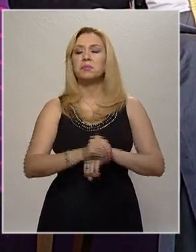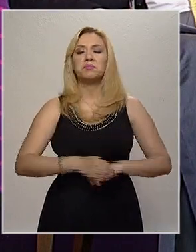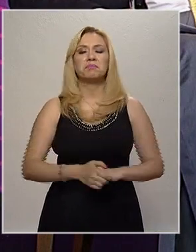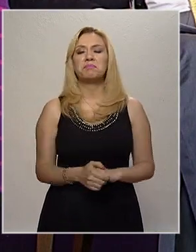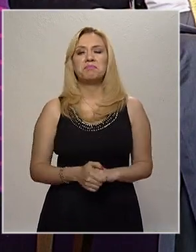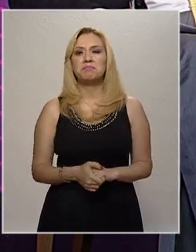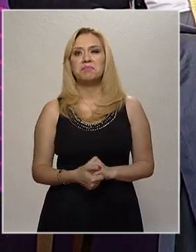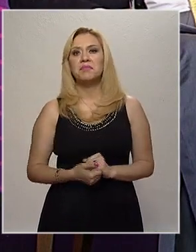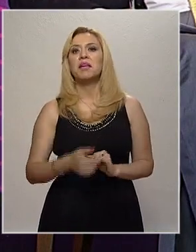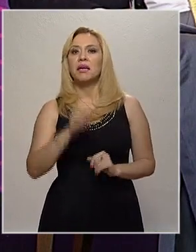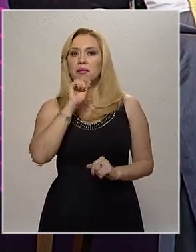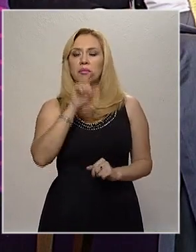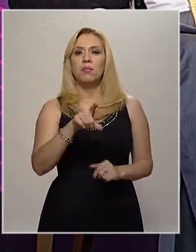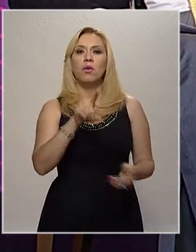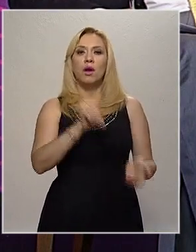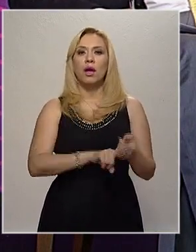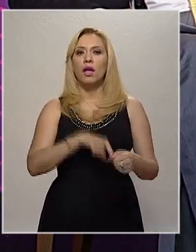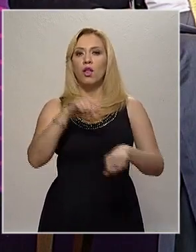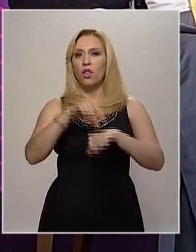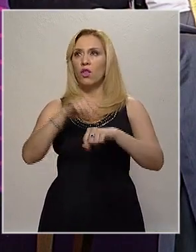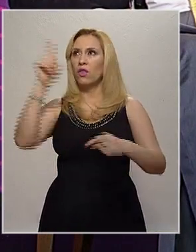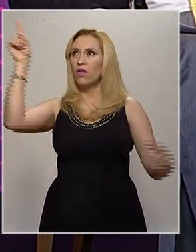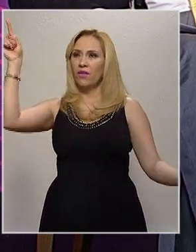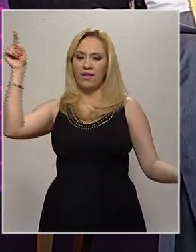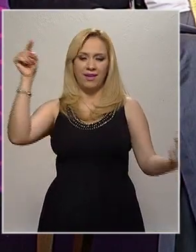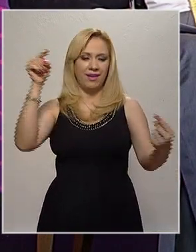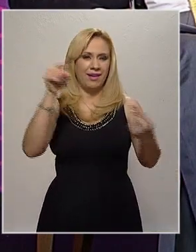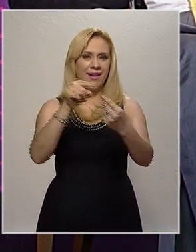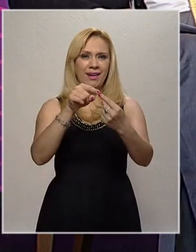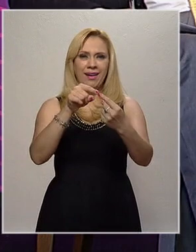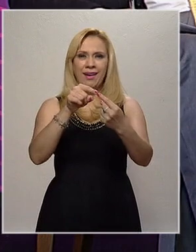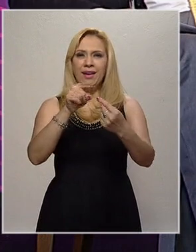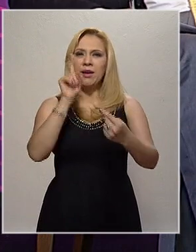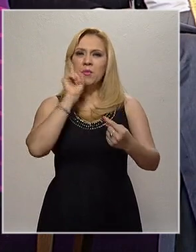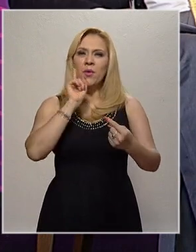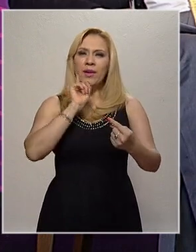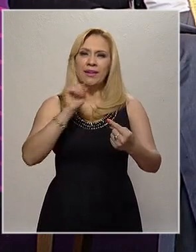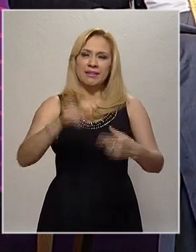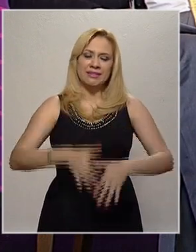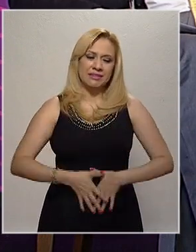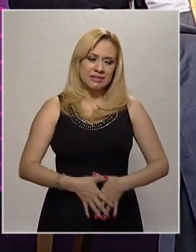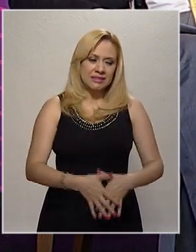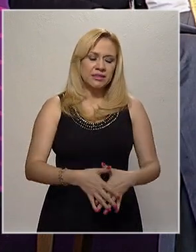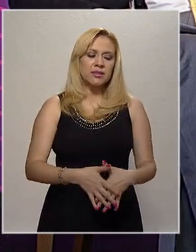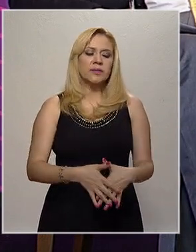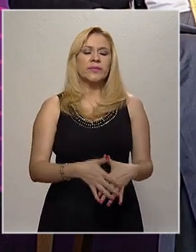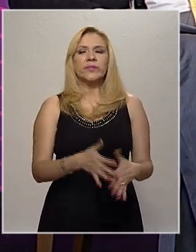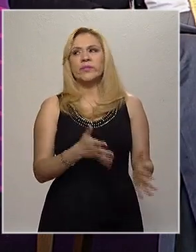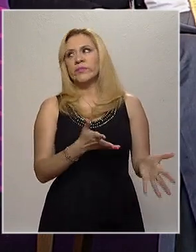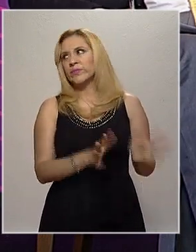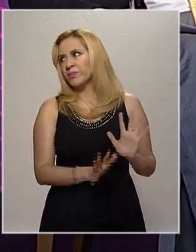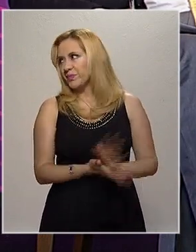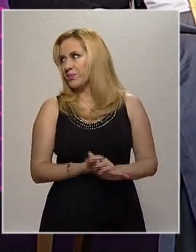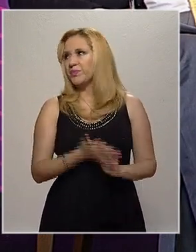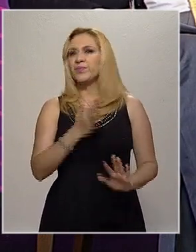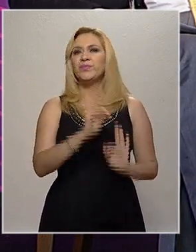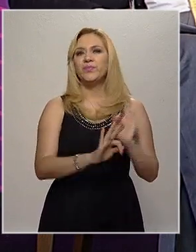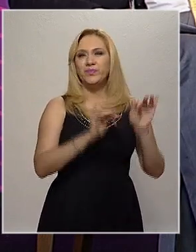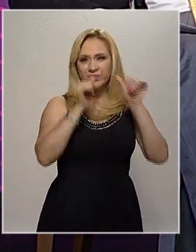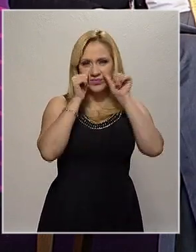que en la relación médico-paciente es muy frecuente que haya un trato diferenciado. Hay un grupo